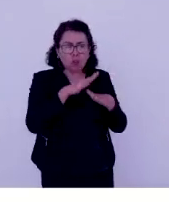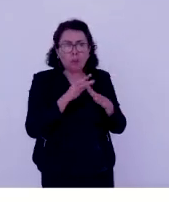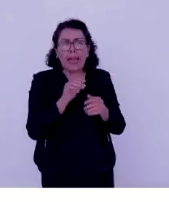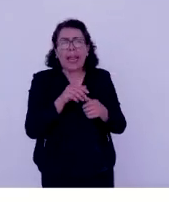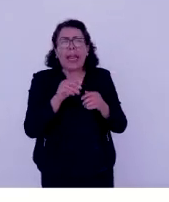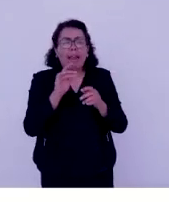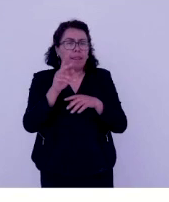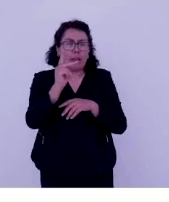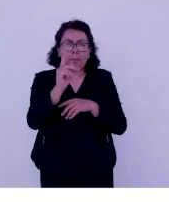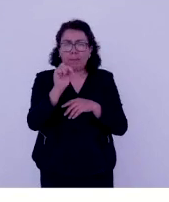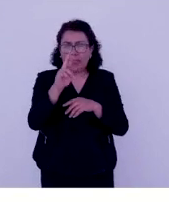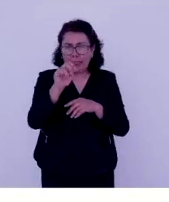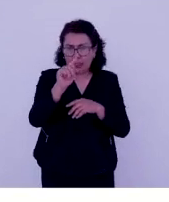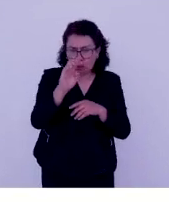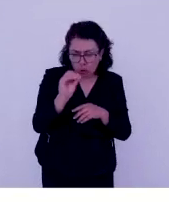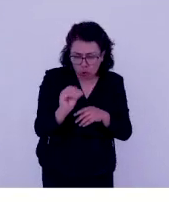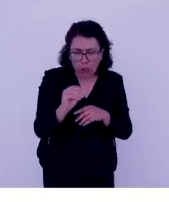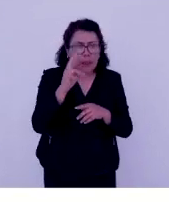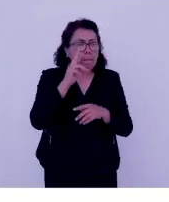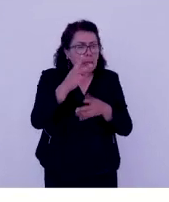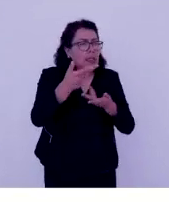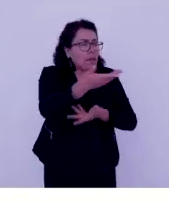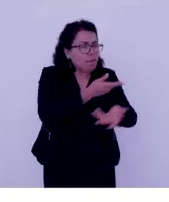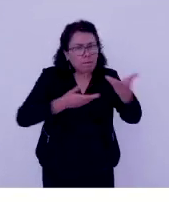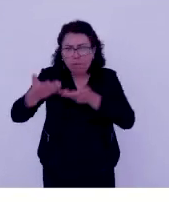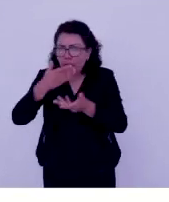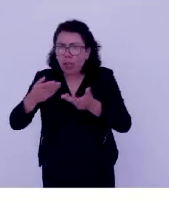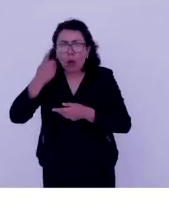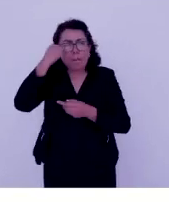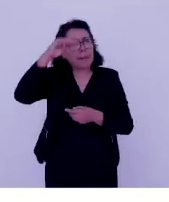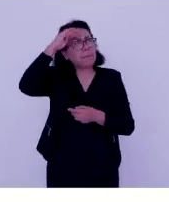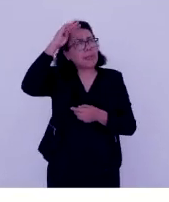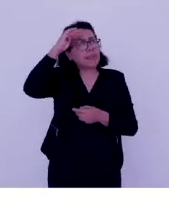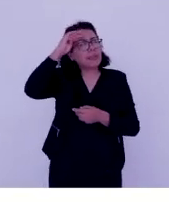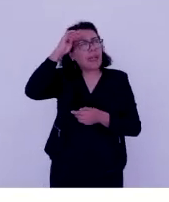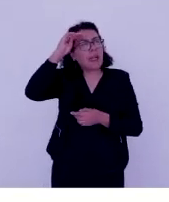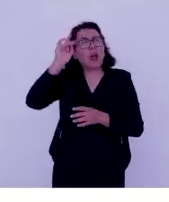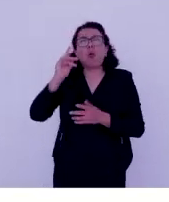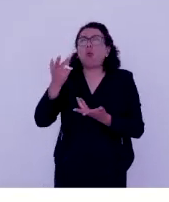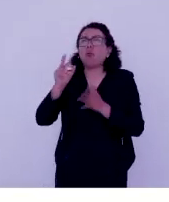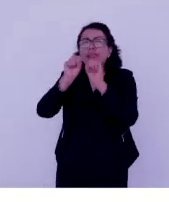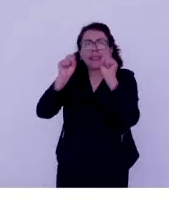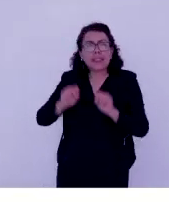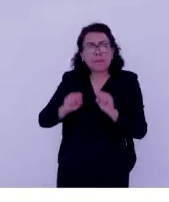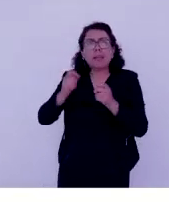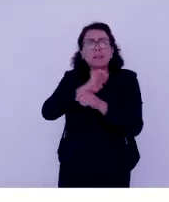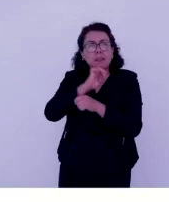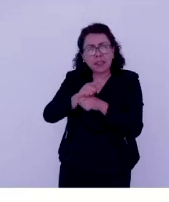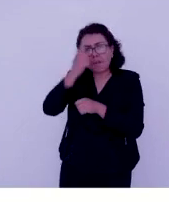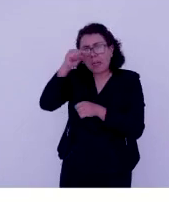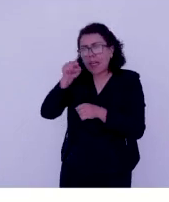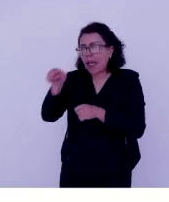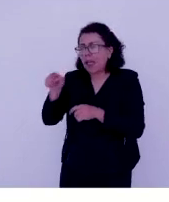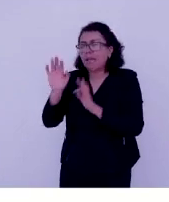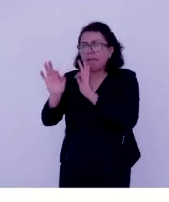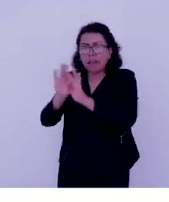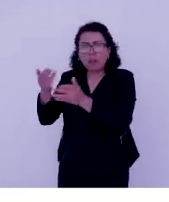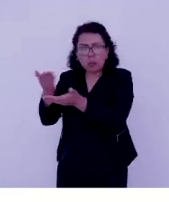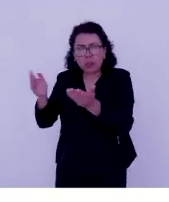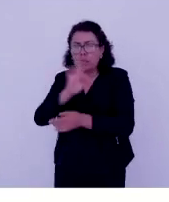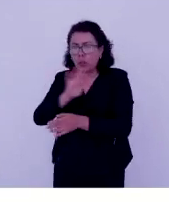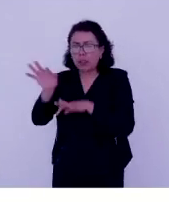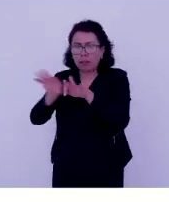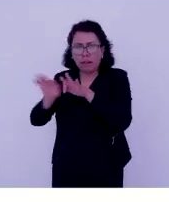permitió el intercambio de ideas y la cocreación de un mejor sistema para ellos pero sin que significara obstáculos a las partes en la prosecución de